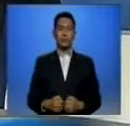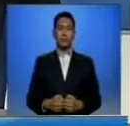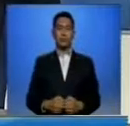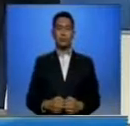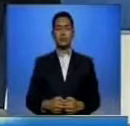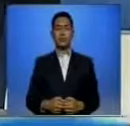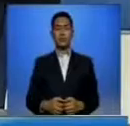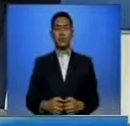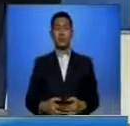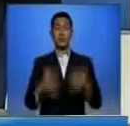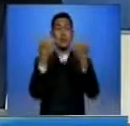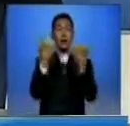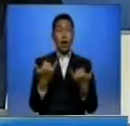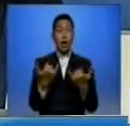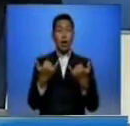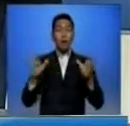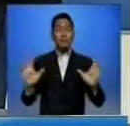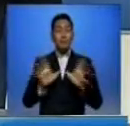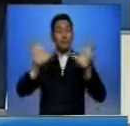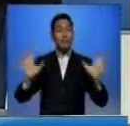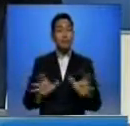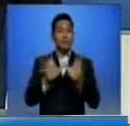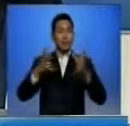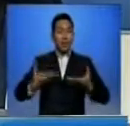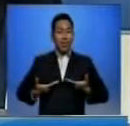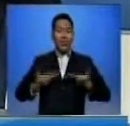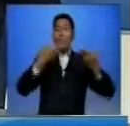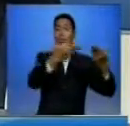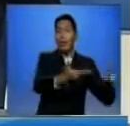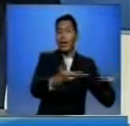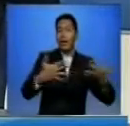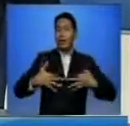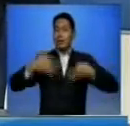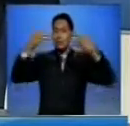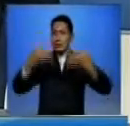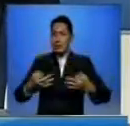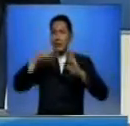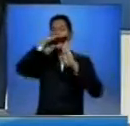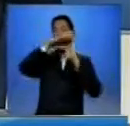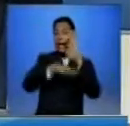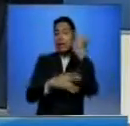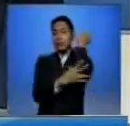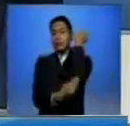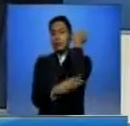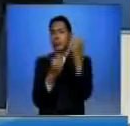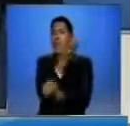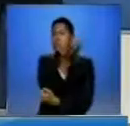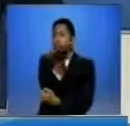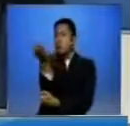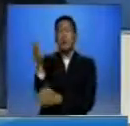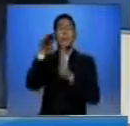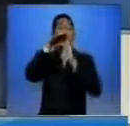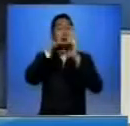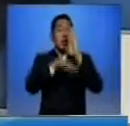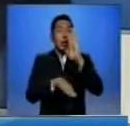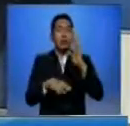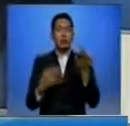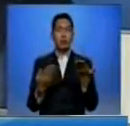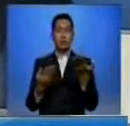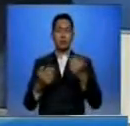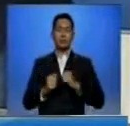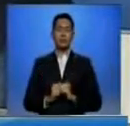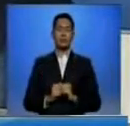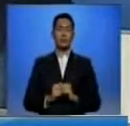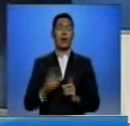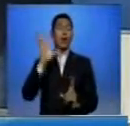Y ahora revisemos cómo la campaña Da Dignidad ha contribuido con la reducción de la mendicidad desde el año 2007 en que se implementó. Así es, Fernando.